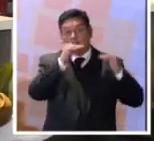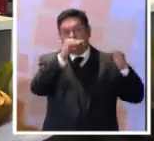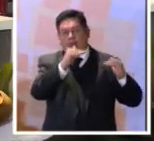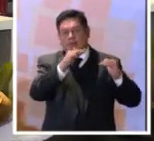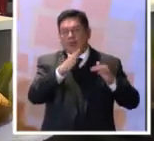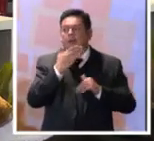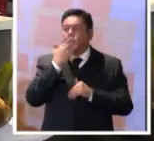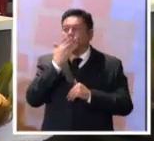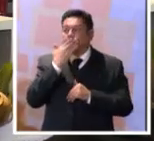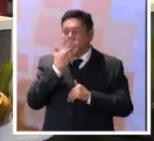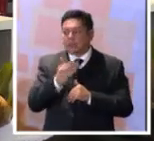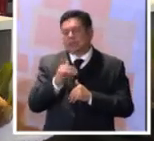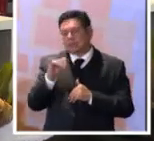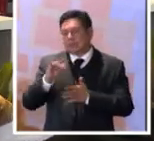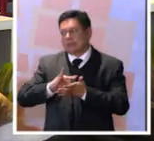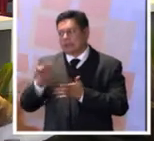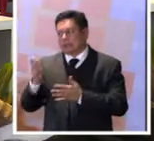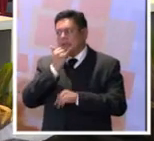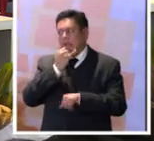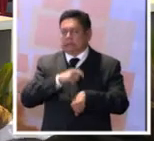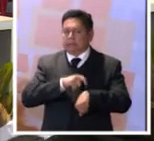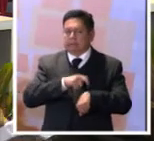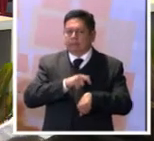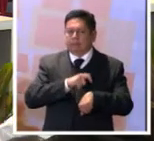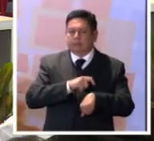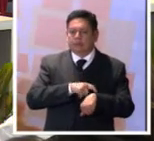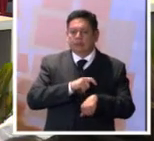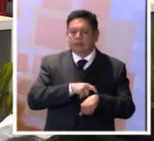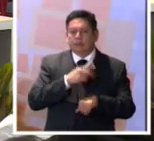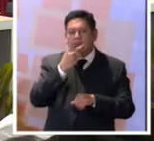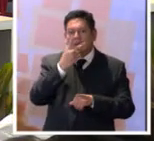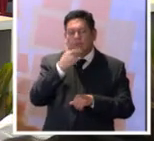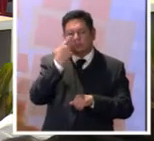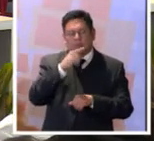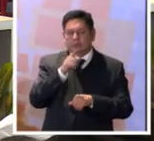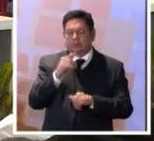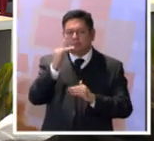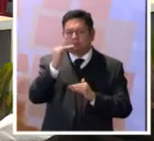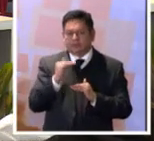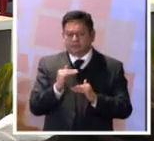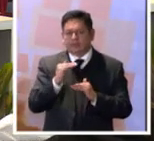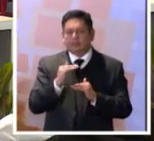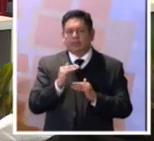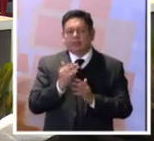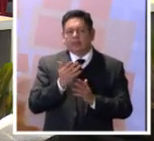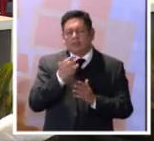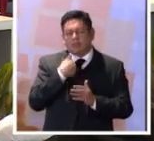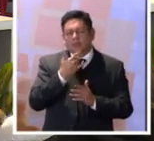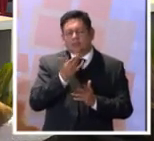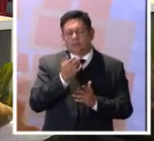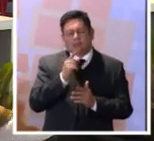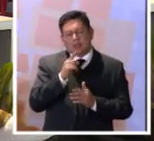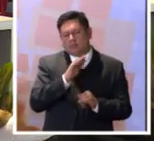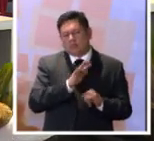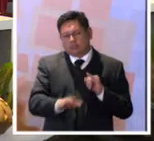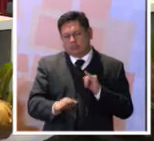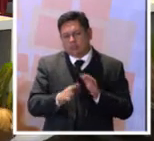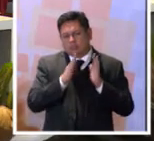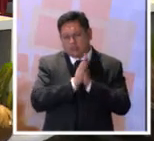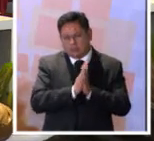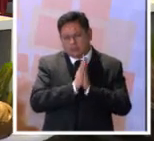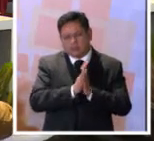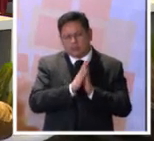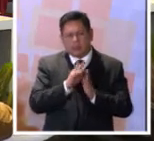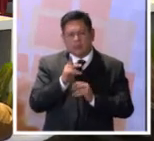nos han pedido ajustar los tiempos, teníamos originalmente 2 horas, hay que cerrar antes. Yo les pediría a